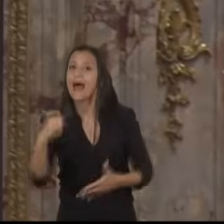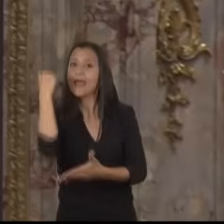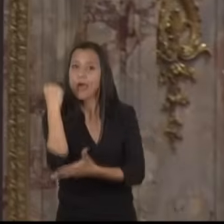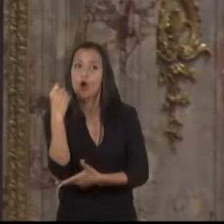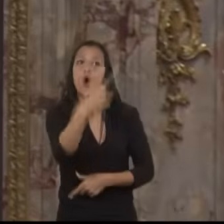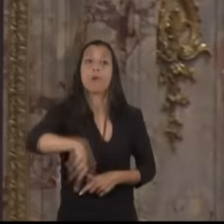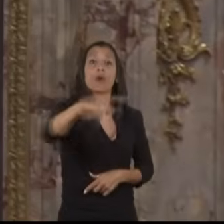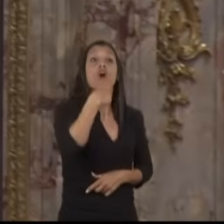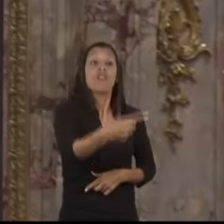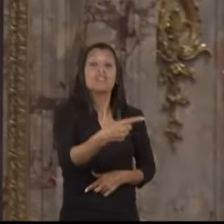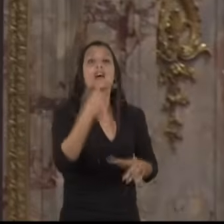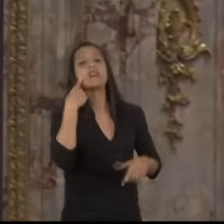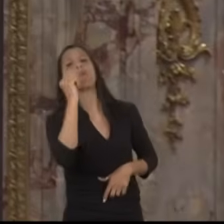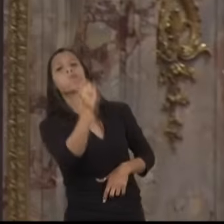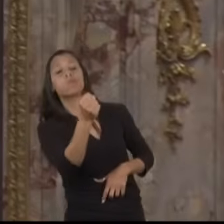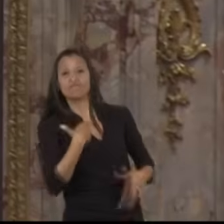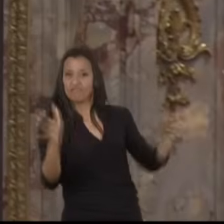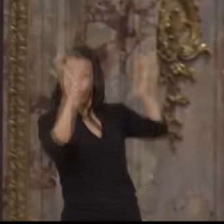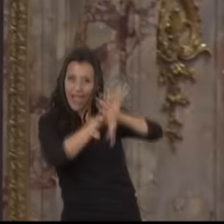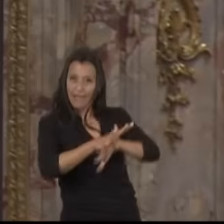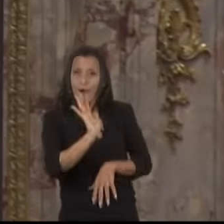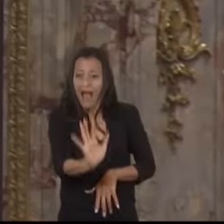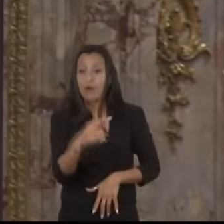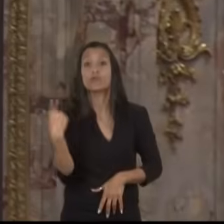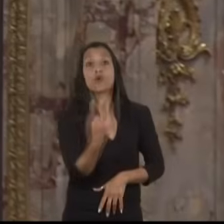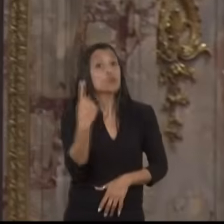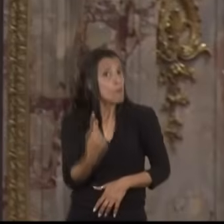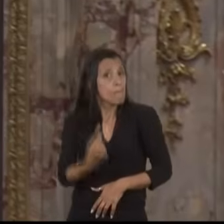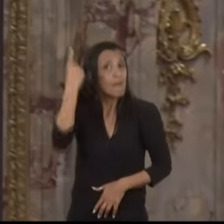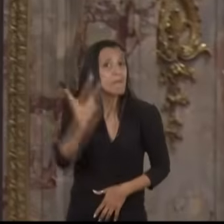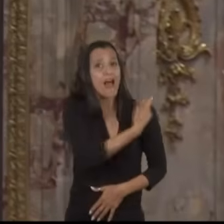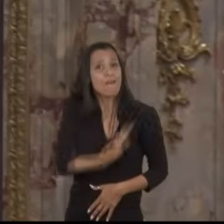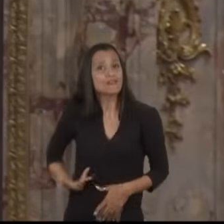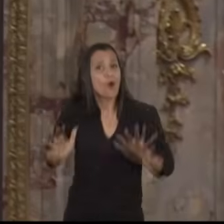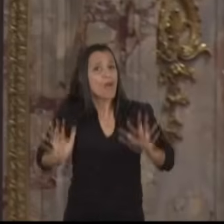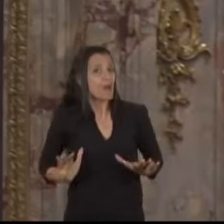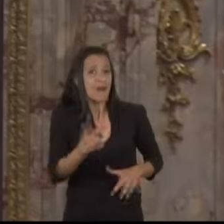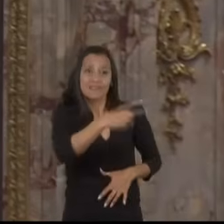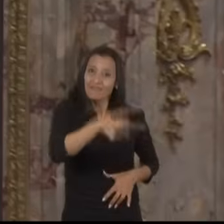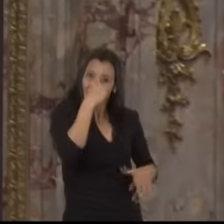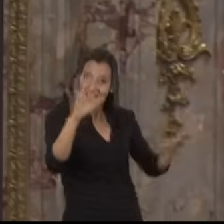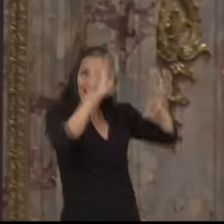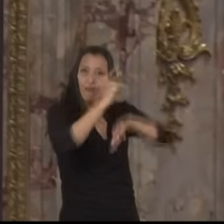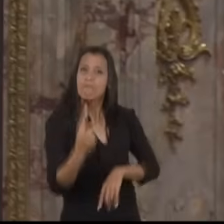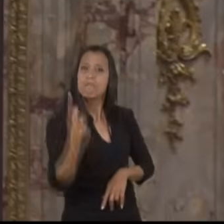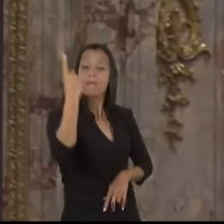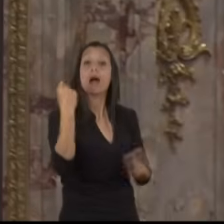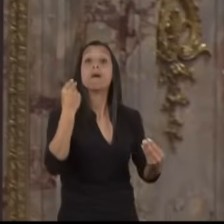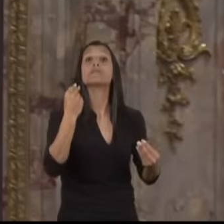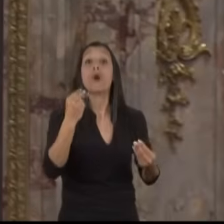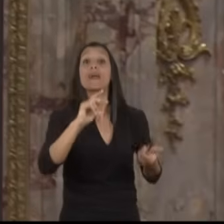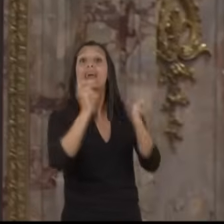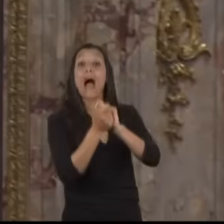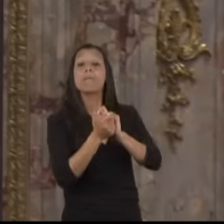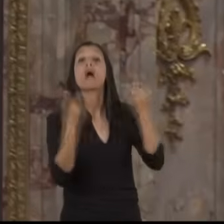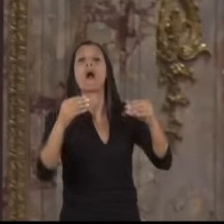que digan esto están equivocados. Nunca vieron algo como lo que está llevando adelante nuestra gestión, porque lo que cambió es la